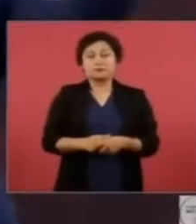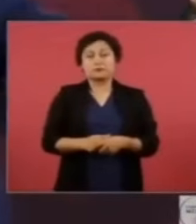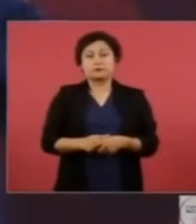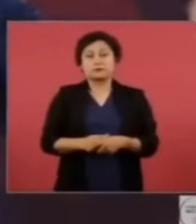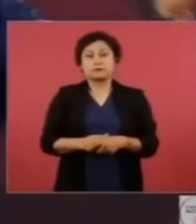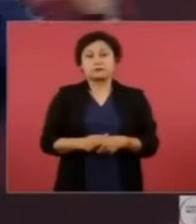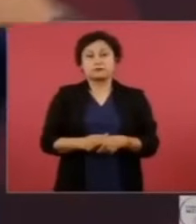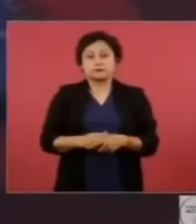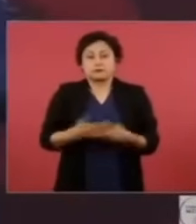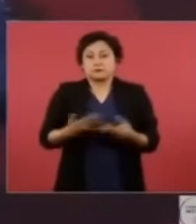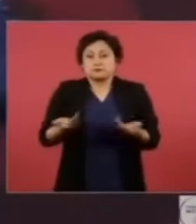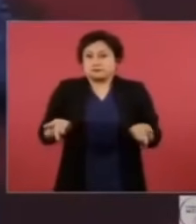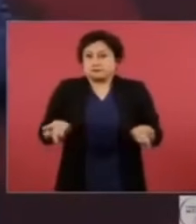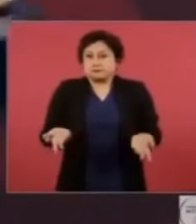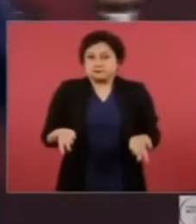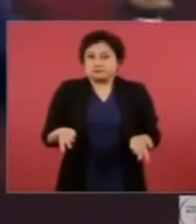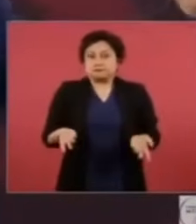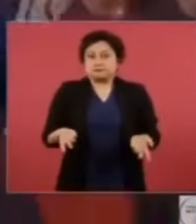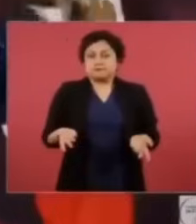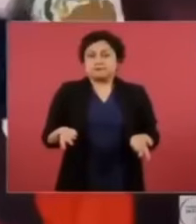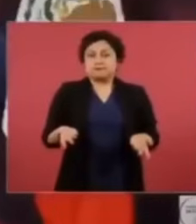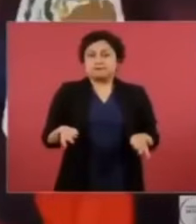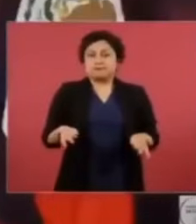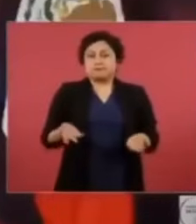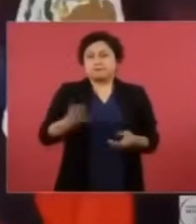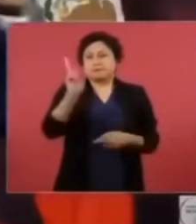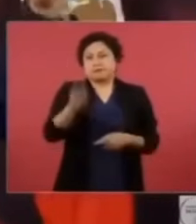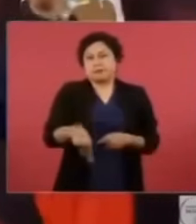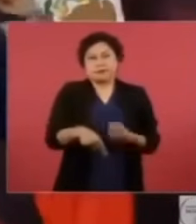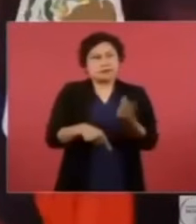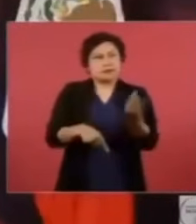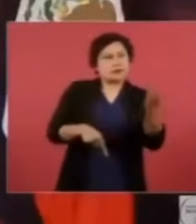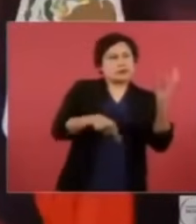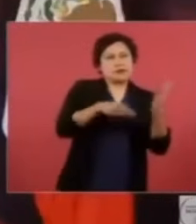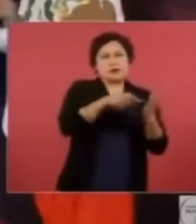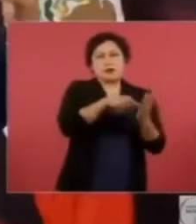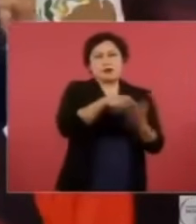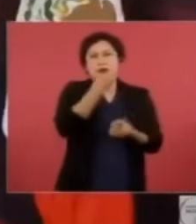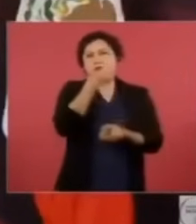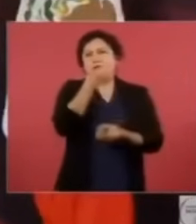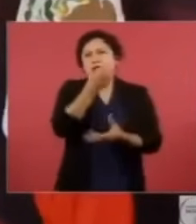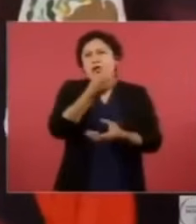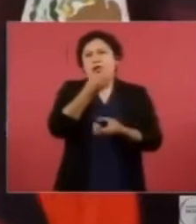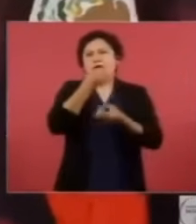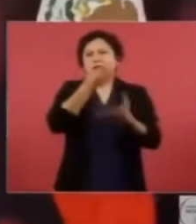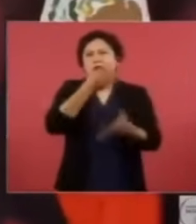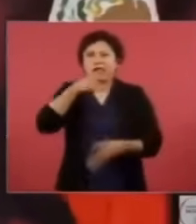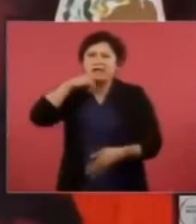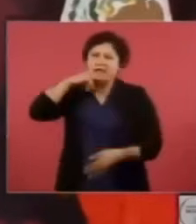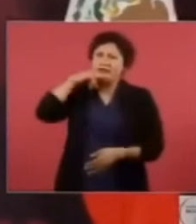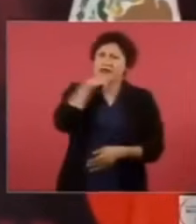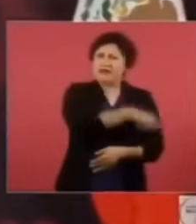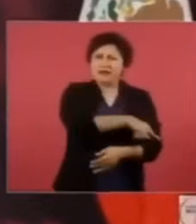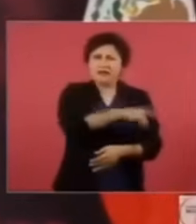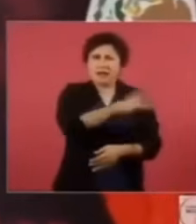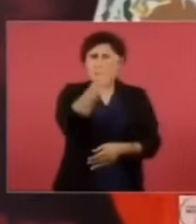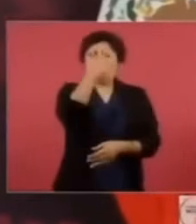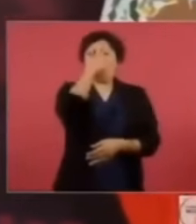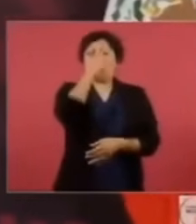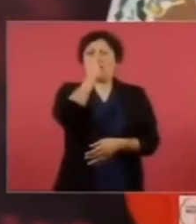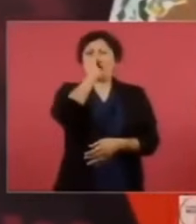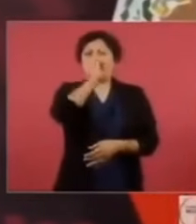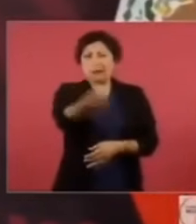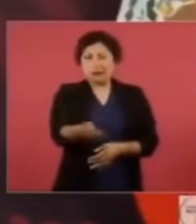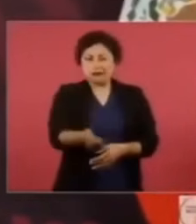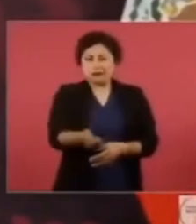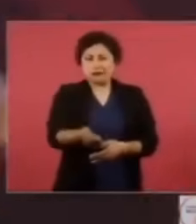por por empresas eh alternas mal pagados Ay me no me gusta la señora de limpieza porque no